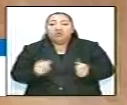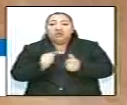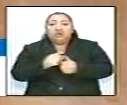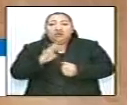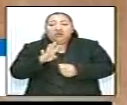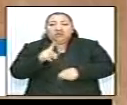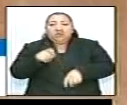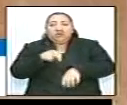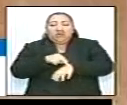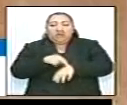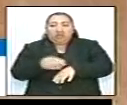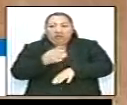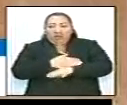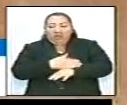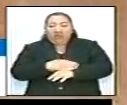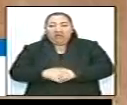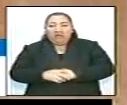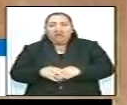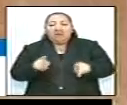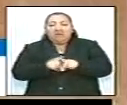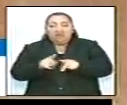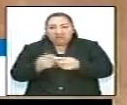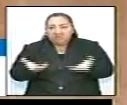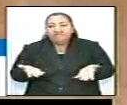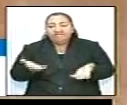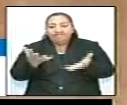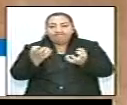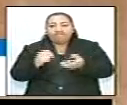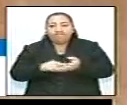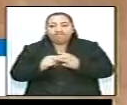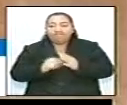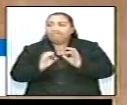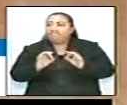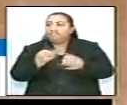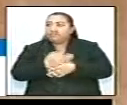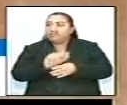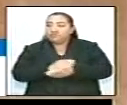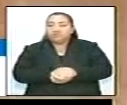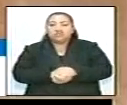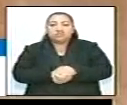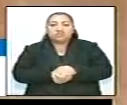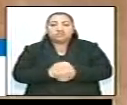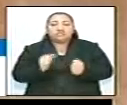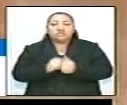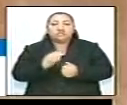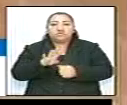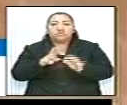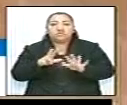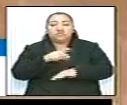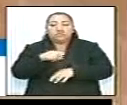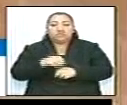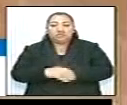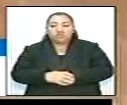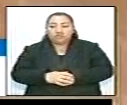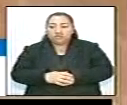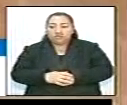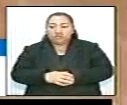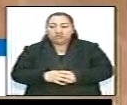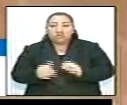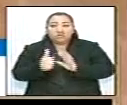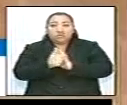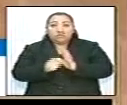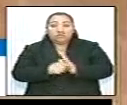horas de anticipación. O sea, también queremos que sea de la misma forma con las 48 horas.